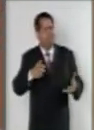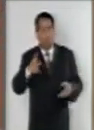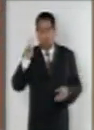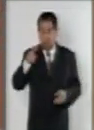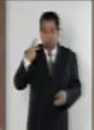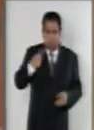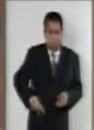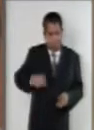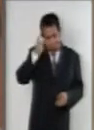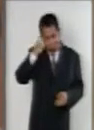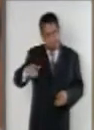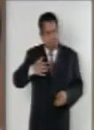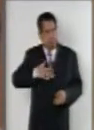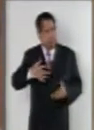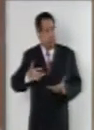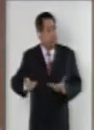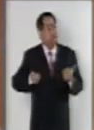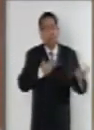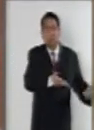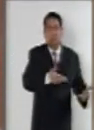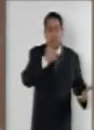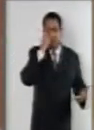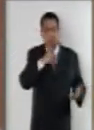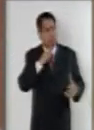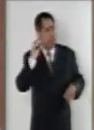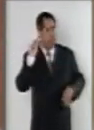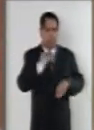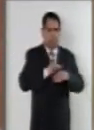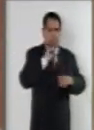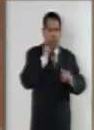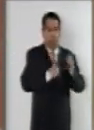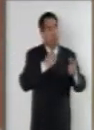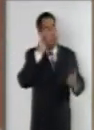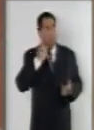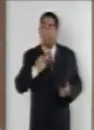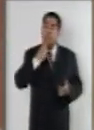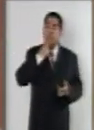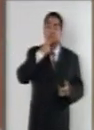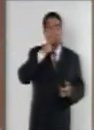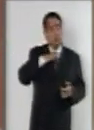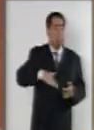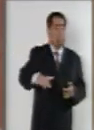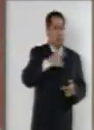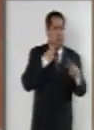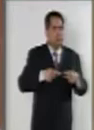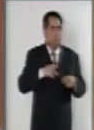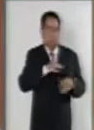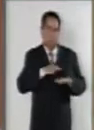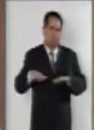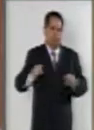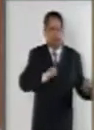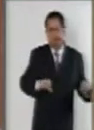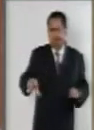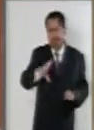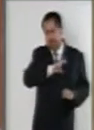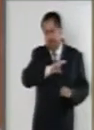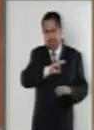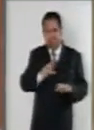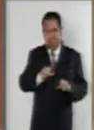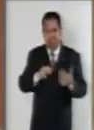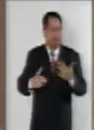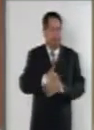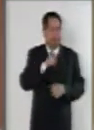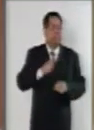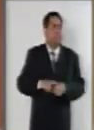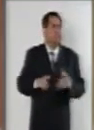nacional para que se establezcan. Por causa de utilidad pública, se privatiza el territorio